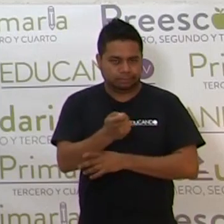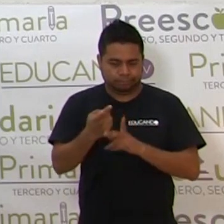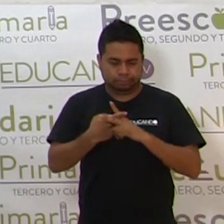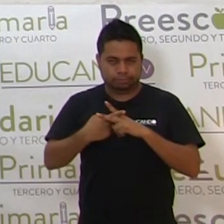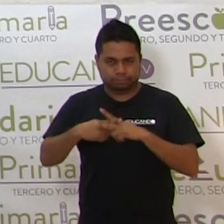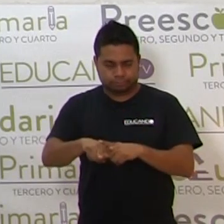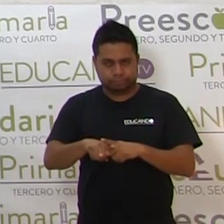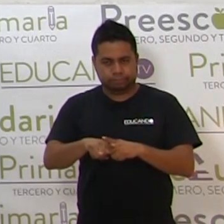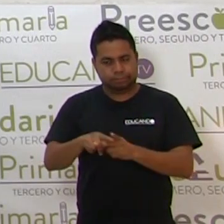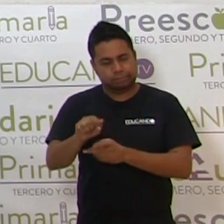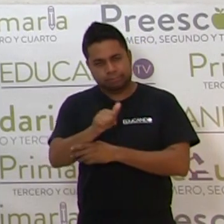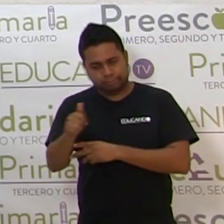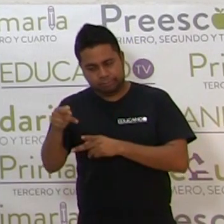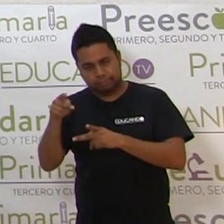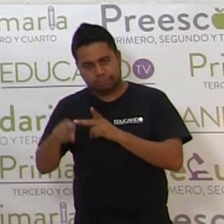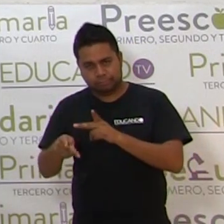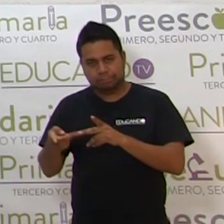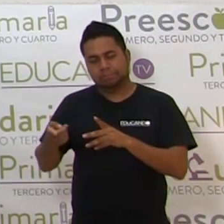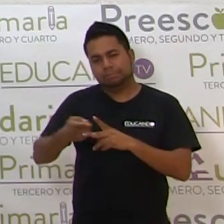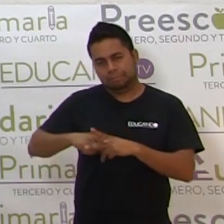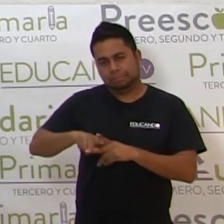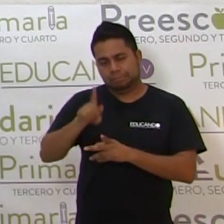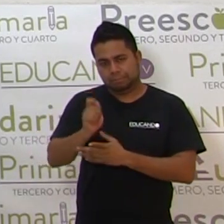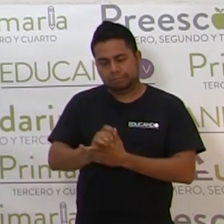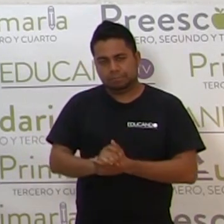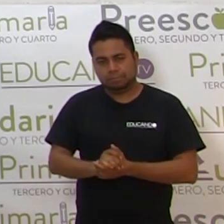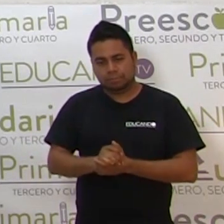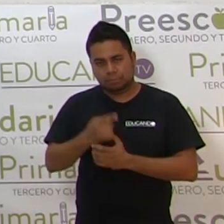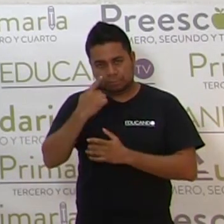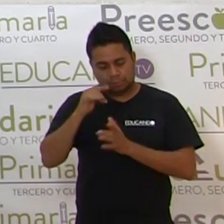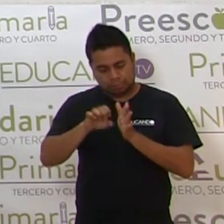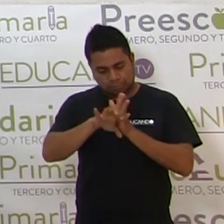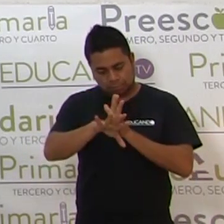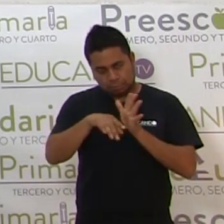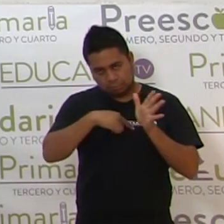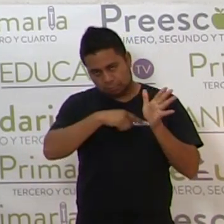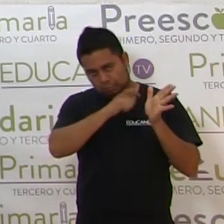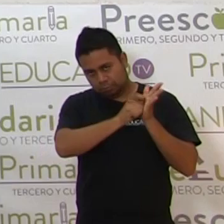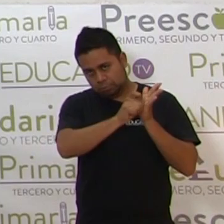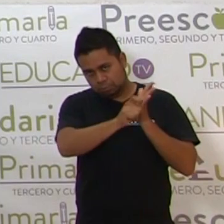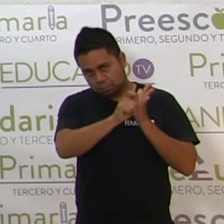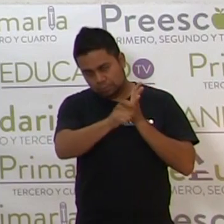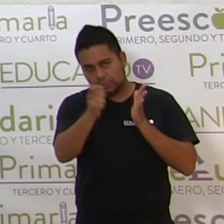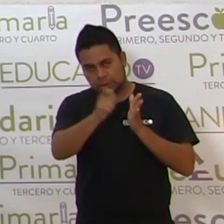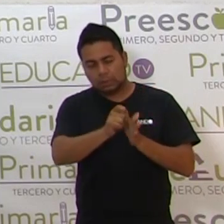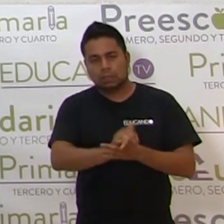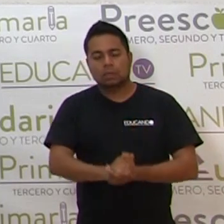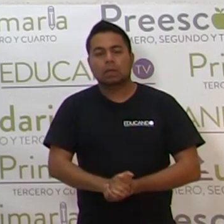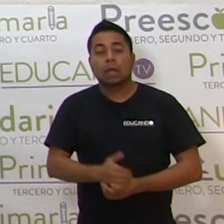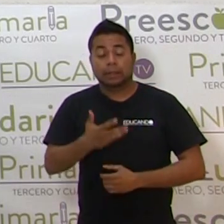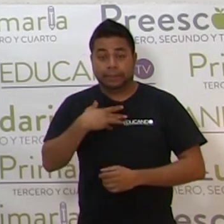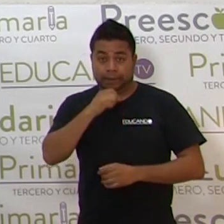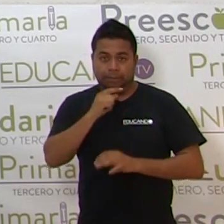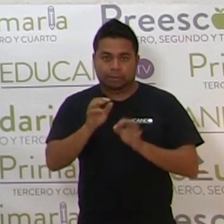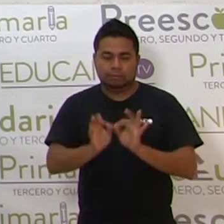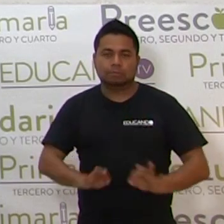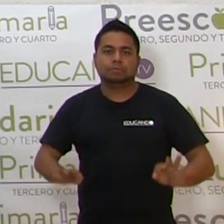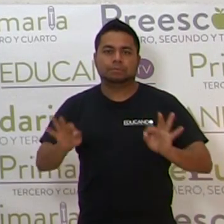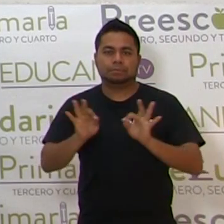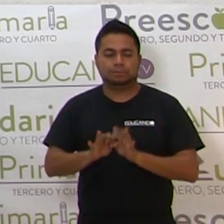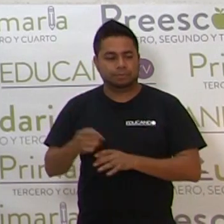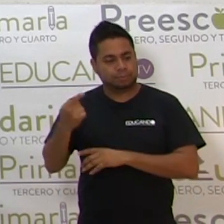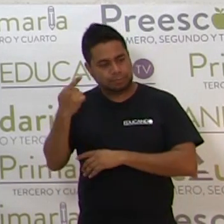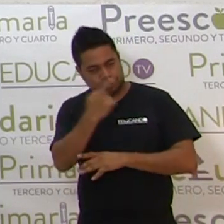siguiente parte. El ejemplo es el siguiente, voy a anotarlo Importante, niños y niñas, que tú